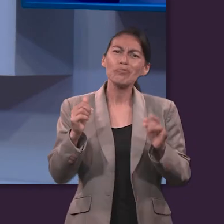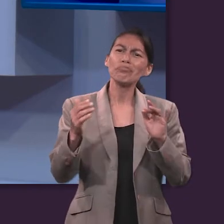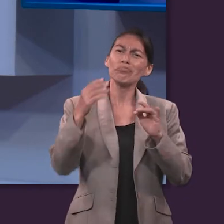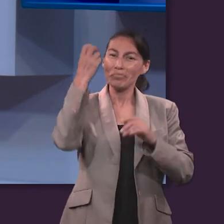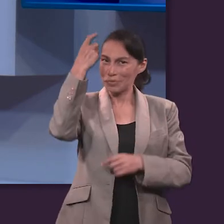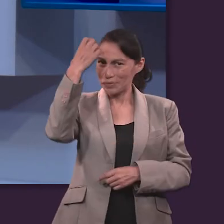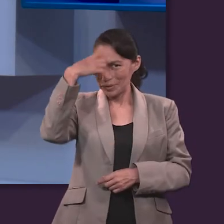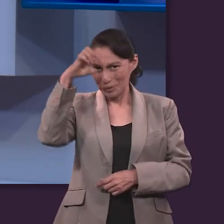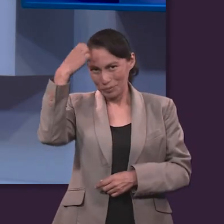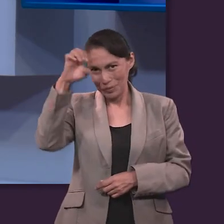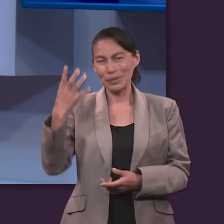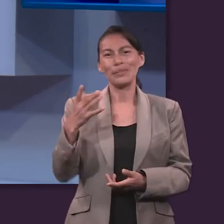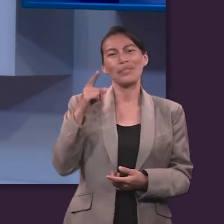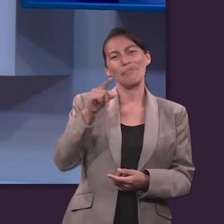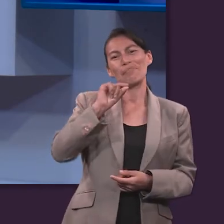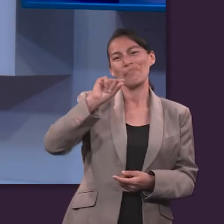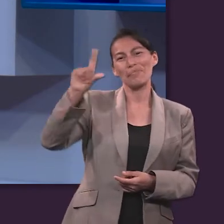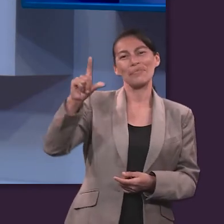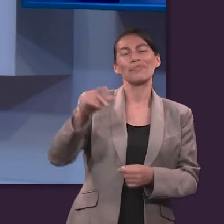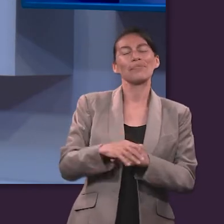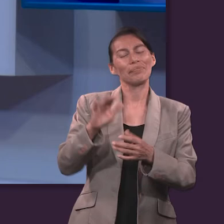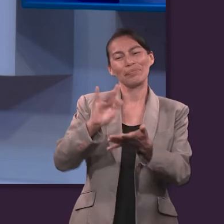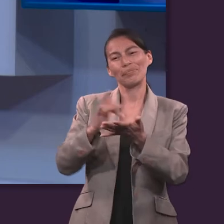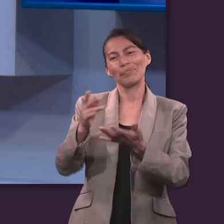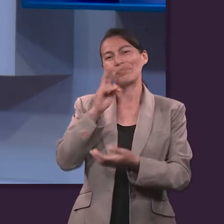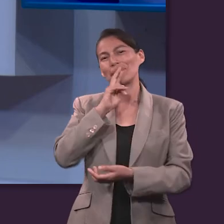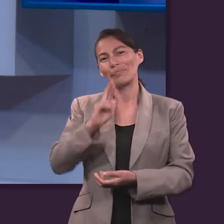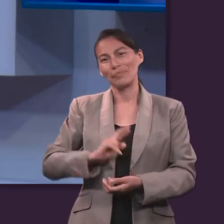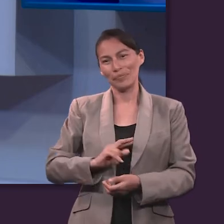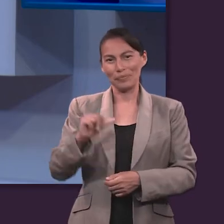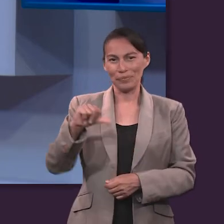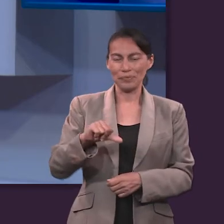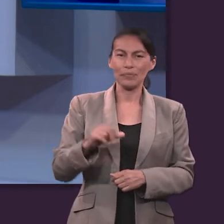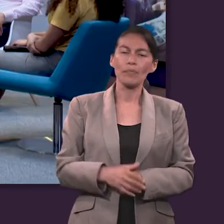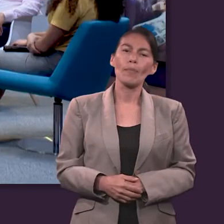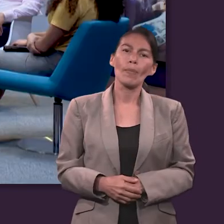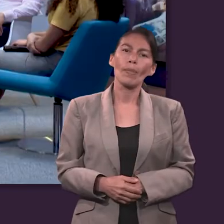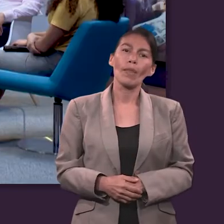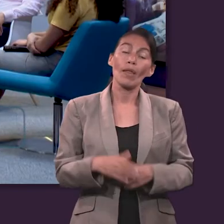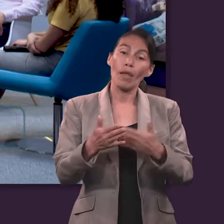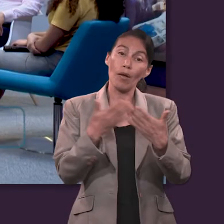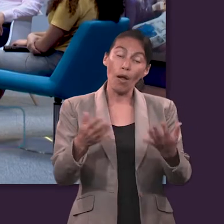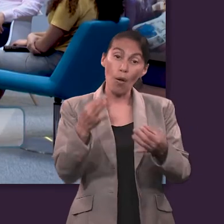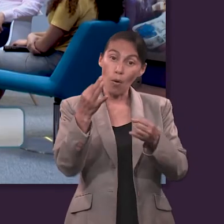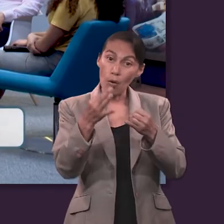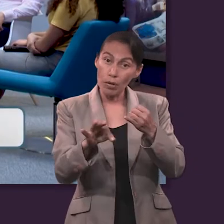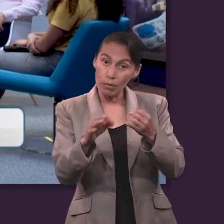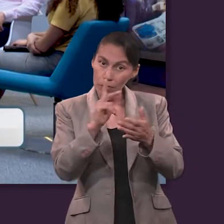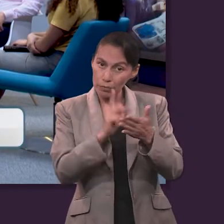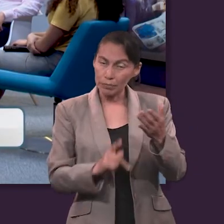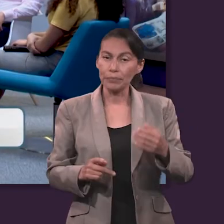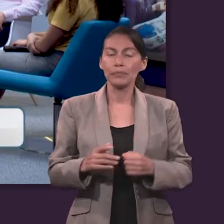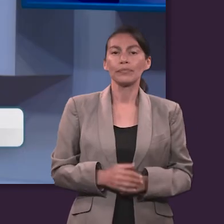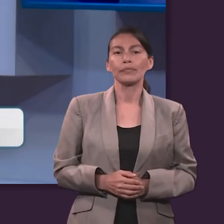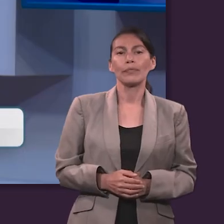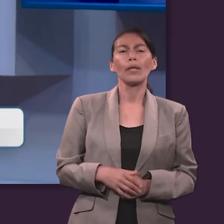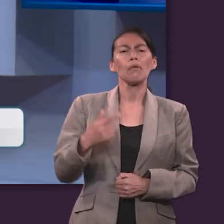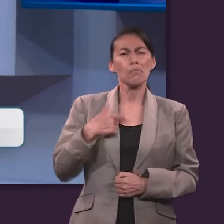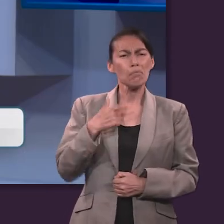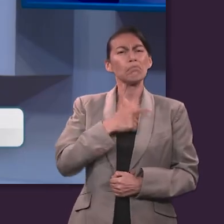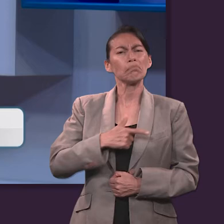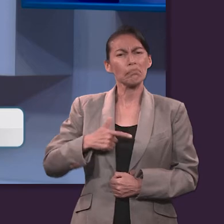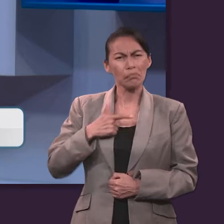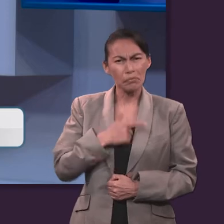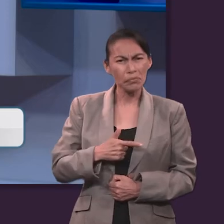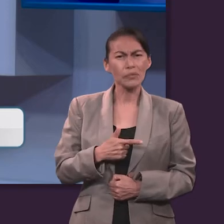con la pregunta de hoy. Ahora vamos a continuar con la última fase, que me gusta mucho porque